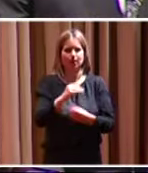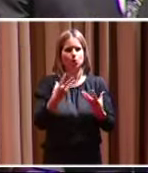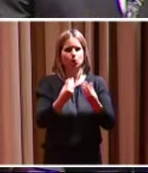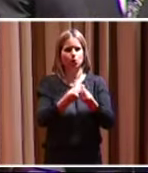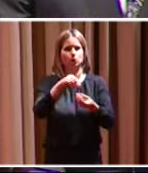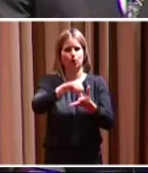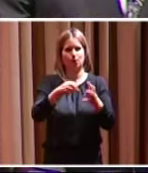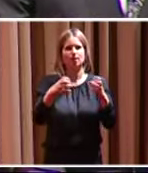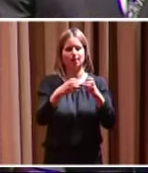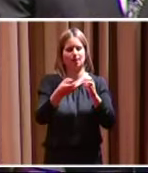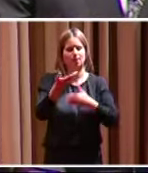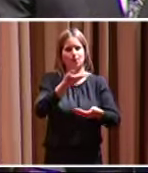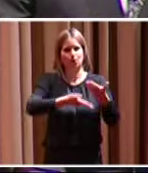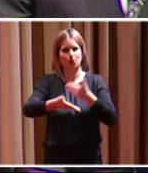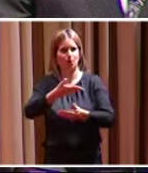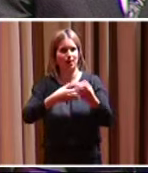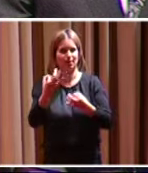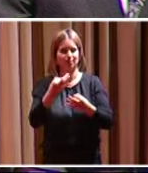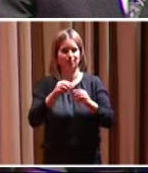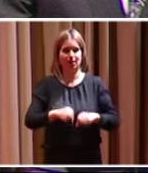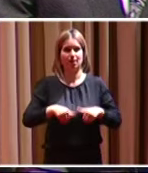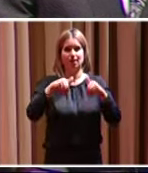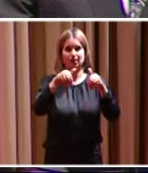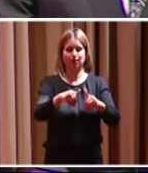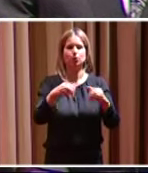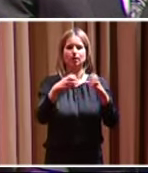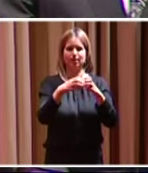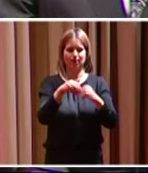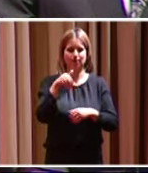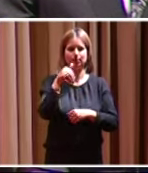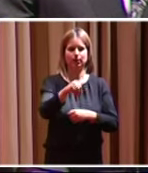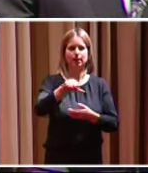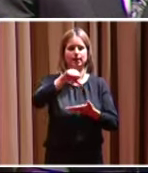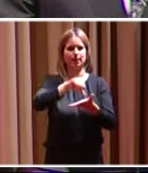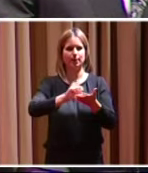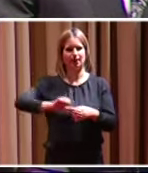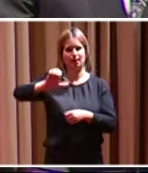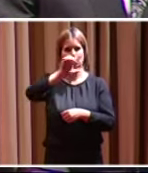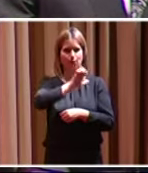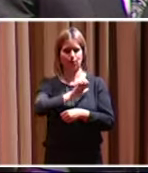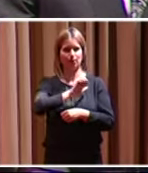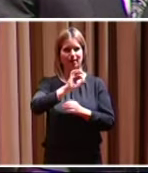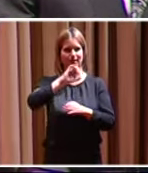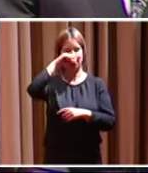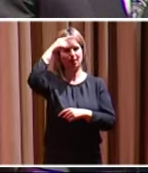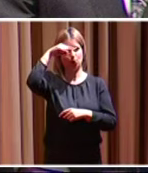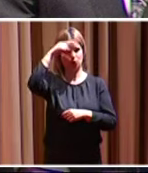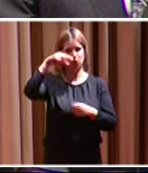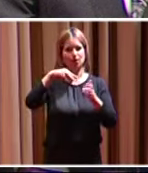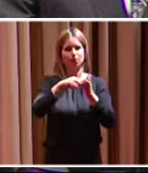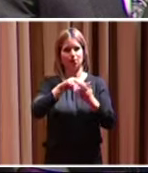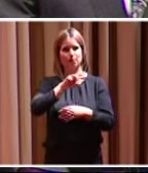conjunto de la ciudad, como es la candidatura de Granada a ser capital europea de la cultura